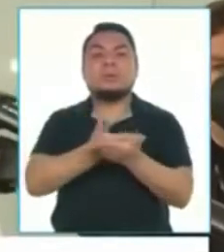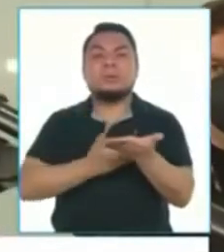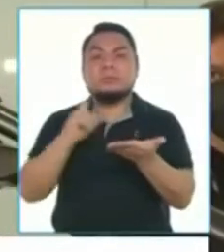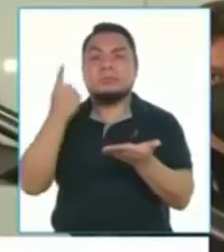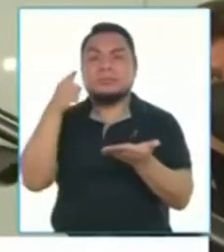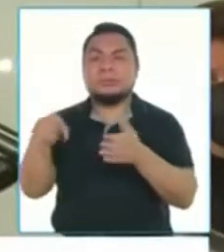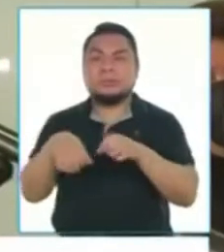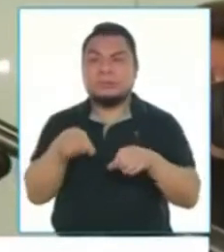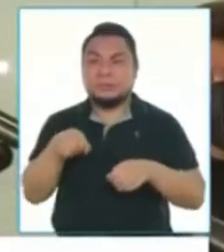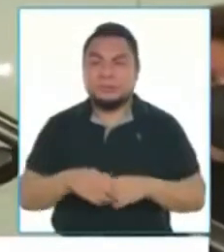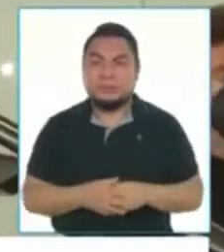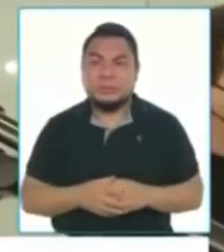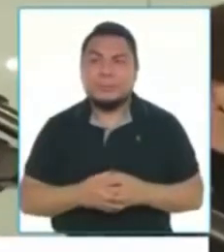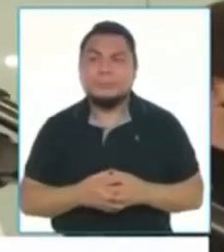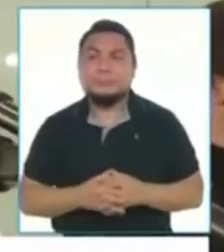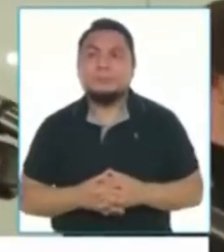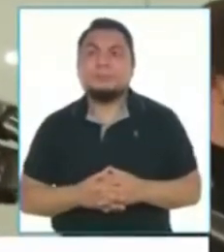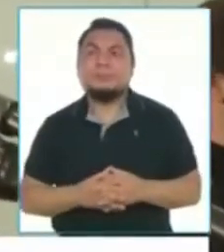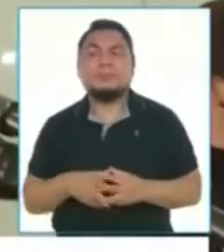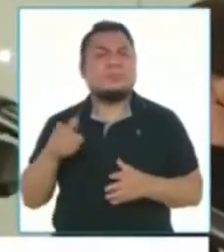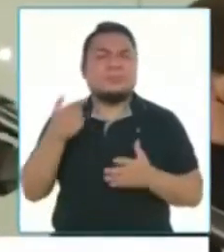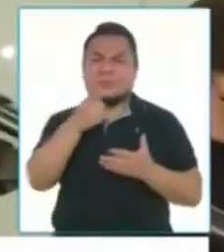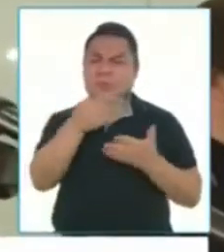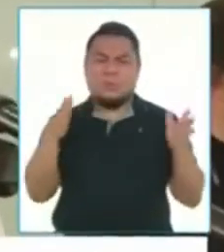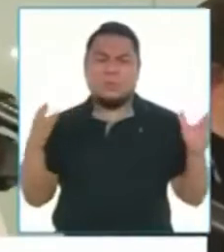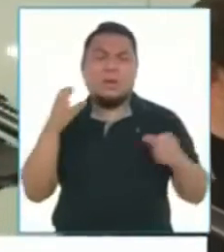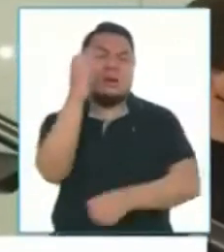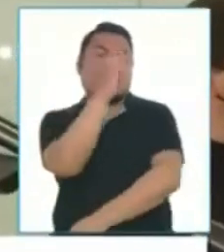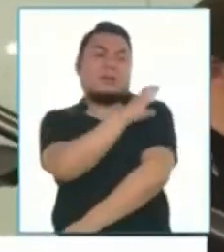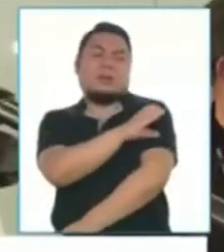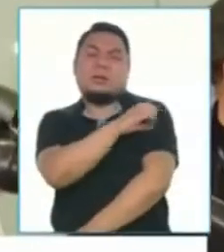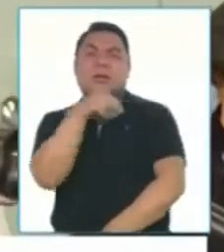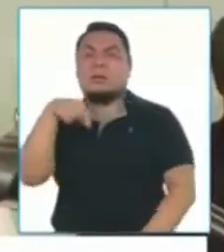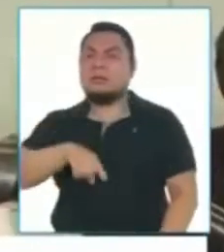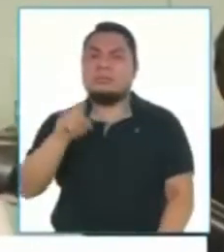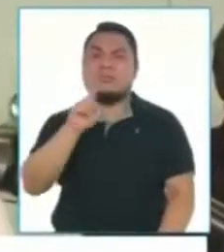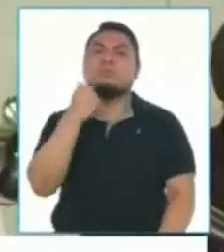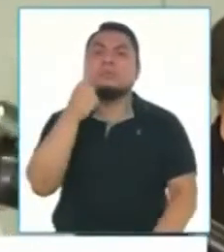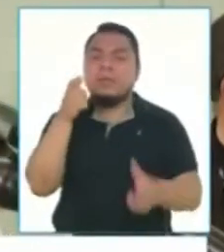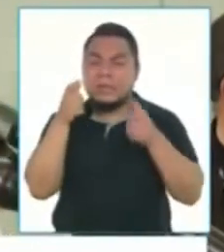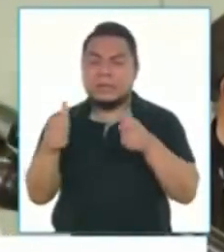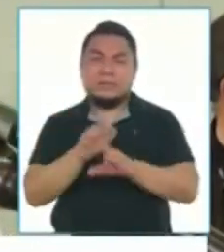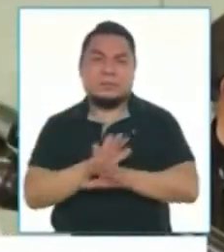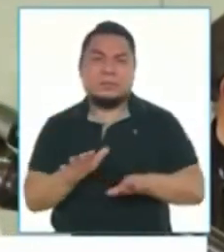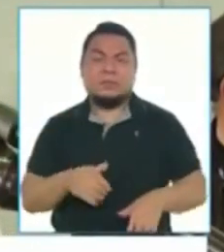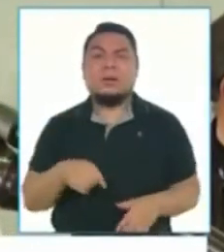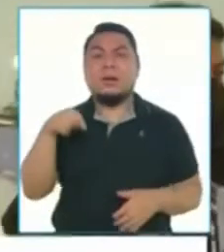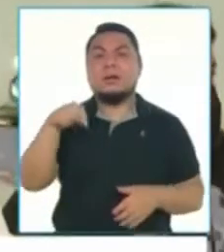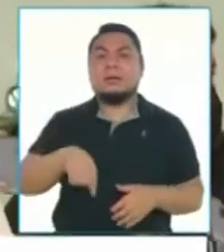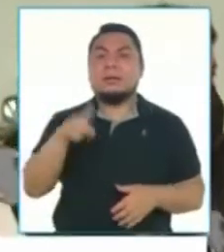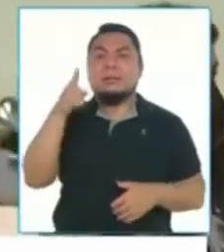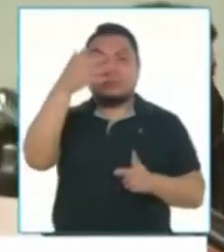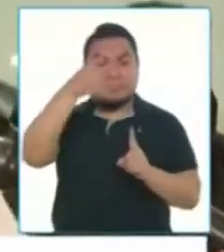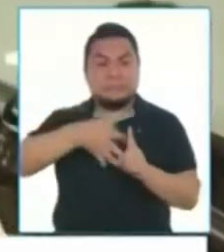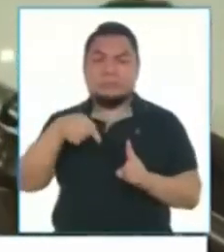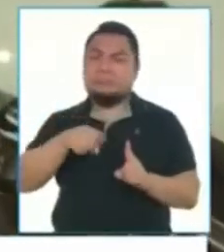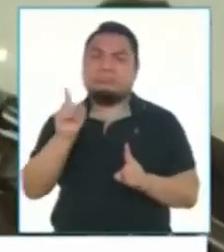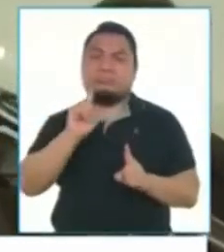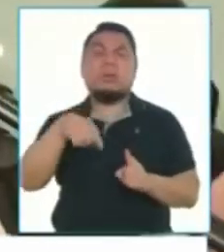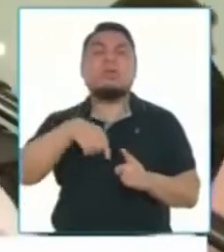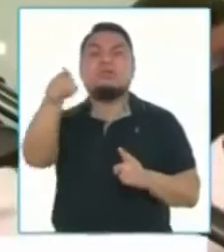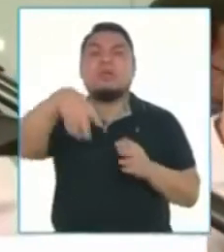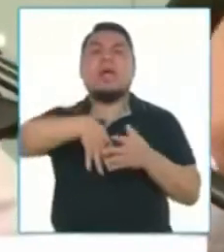si aquí se realiza la prueba en cualquier clínica o en un establecimiento. No, acá lo que se hace es el control, justamente. No salen, igual se les ha pedido a